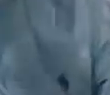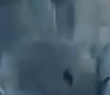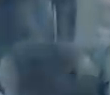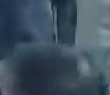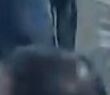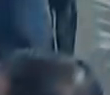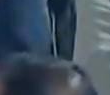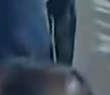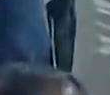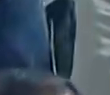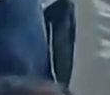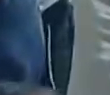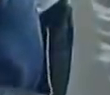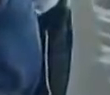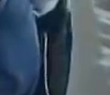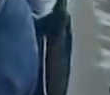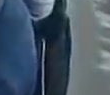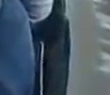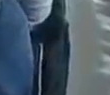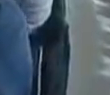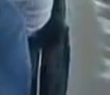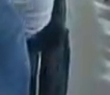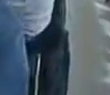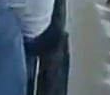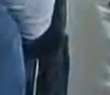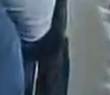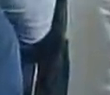de planificación